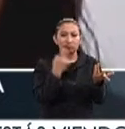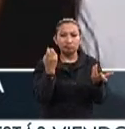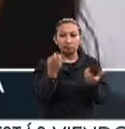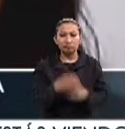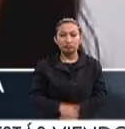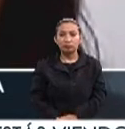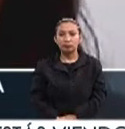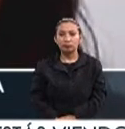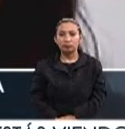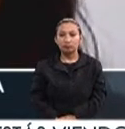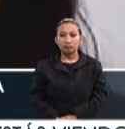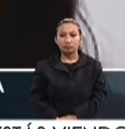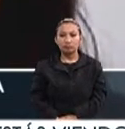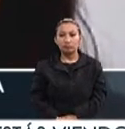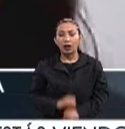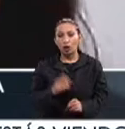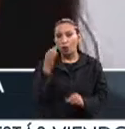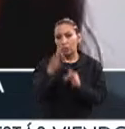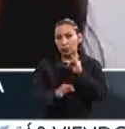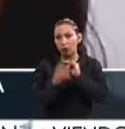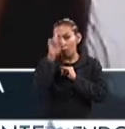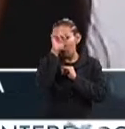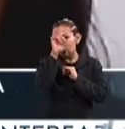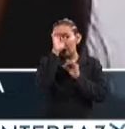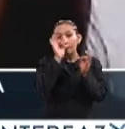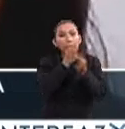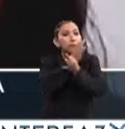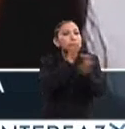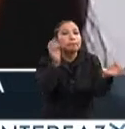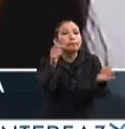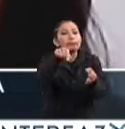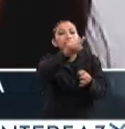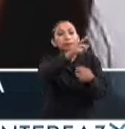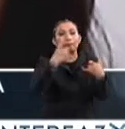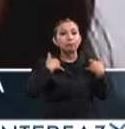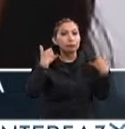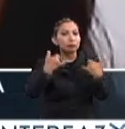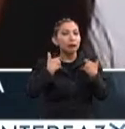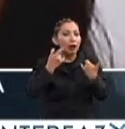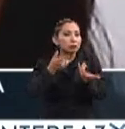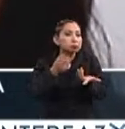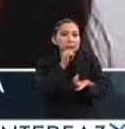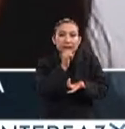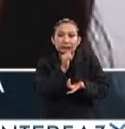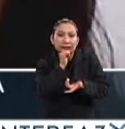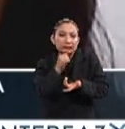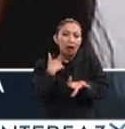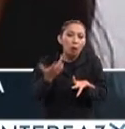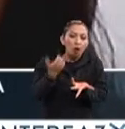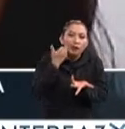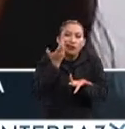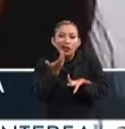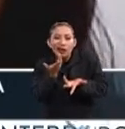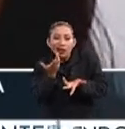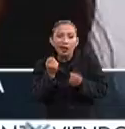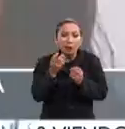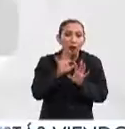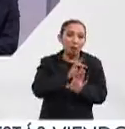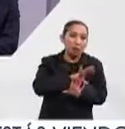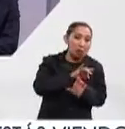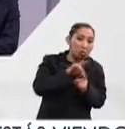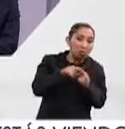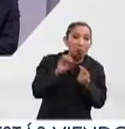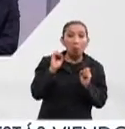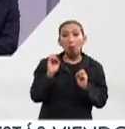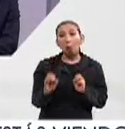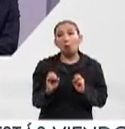eso. Claro, claro. Un último consejo, Jimena, para todos aquellos jóvenes que todavía no lo han intentado, ya sea por